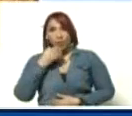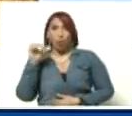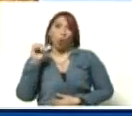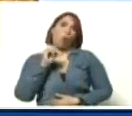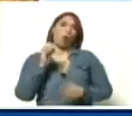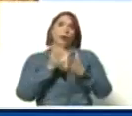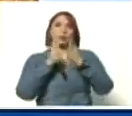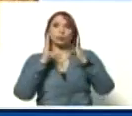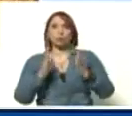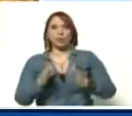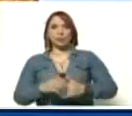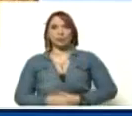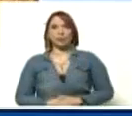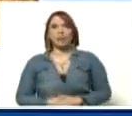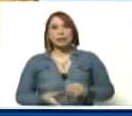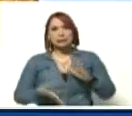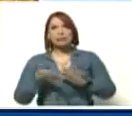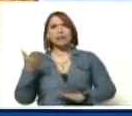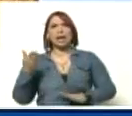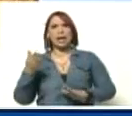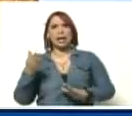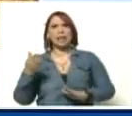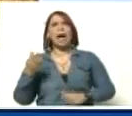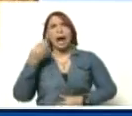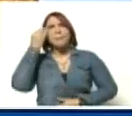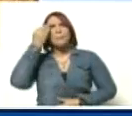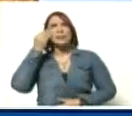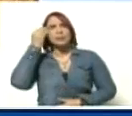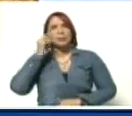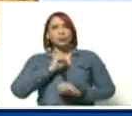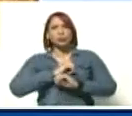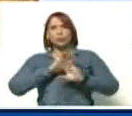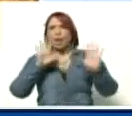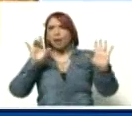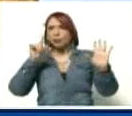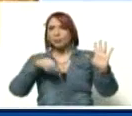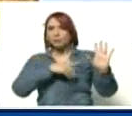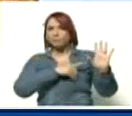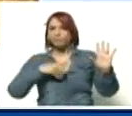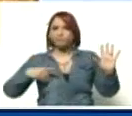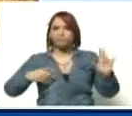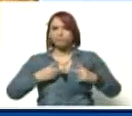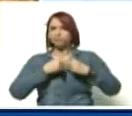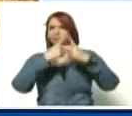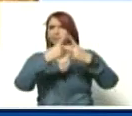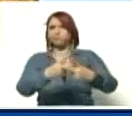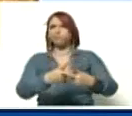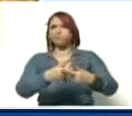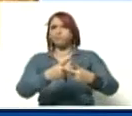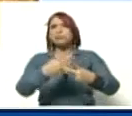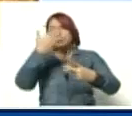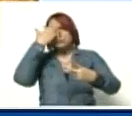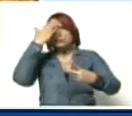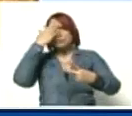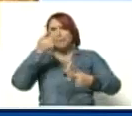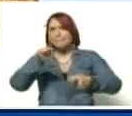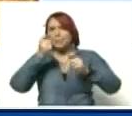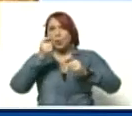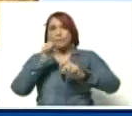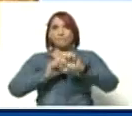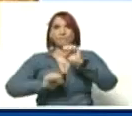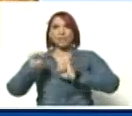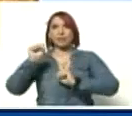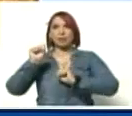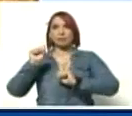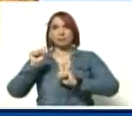estudiante salga con sus aspiraciones muy claras, con sus deseos, con su vocación muy definida, para evitar